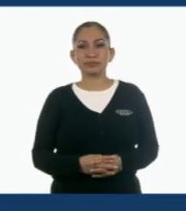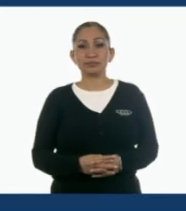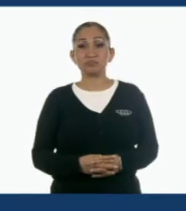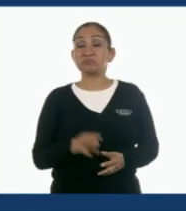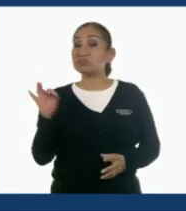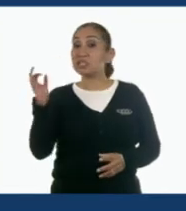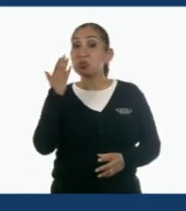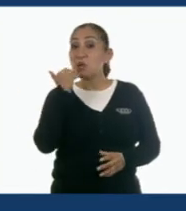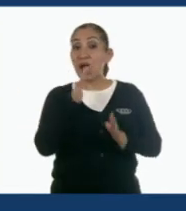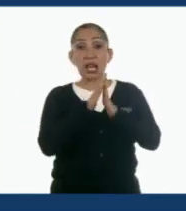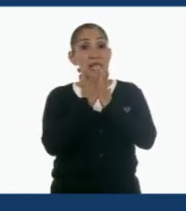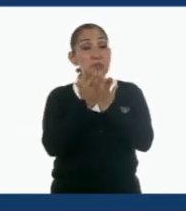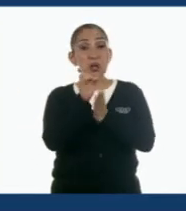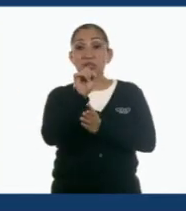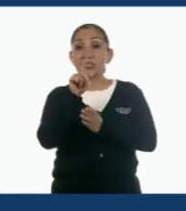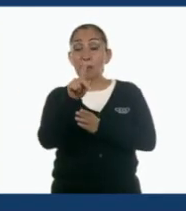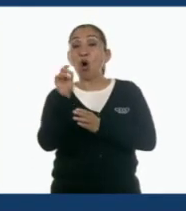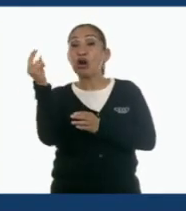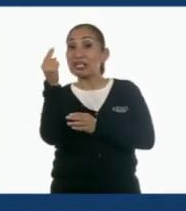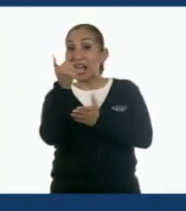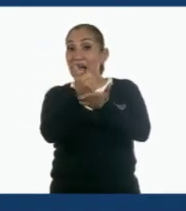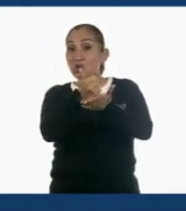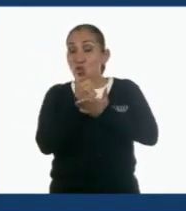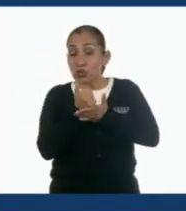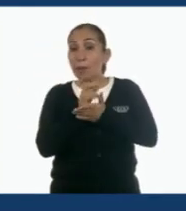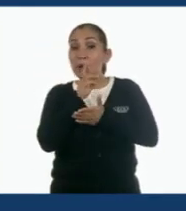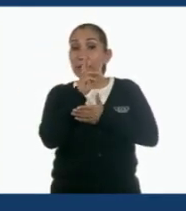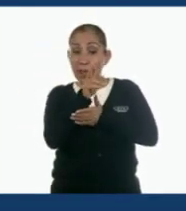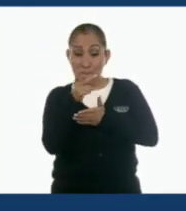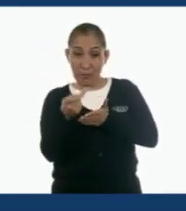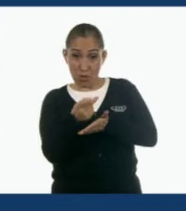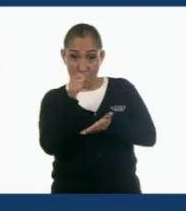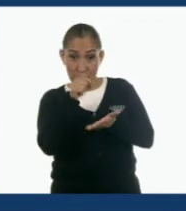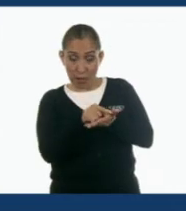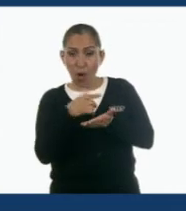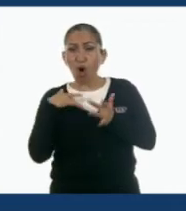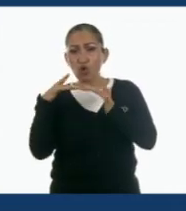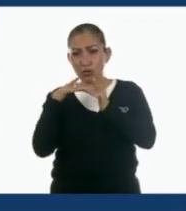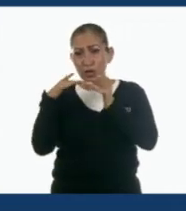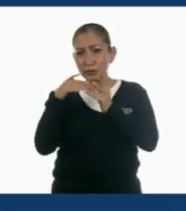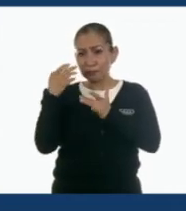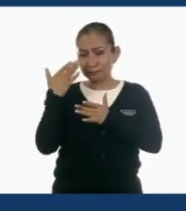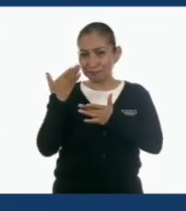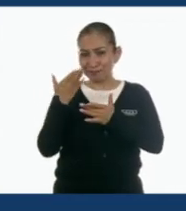Si no tienes el libro de texto o necesitas ayuda para responder las preguntas, contáctanos.